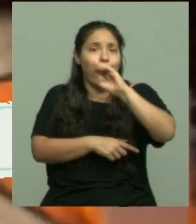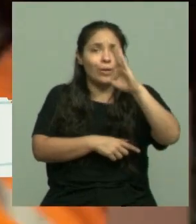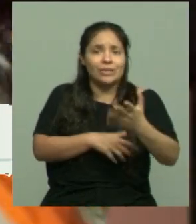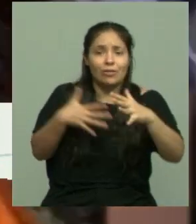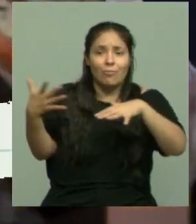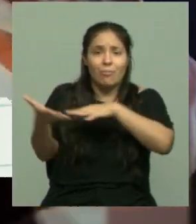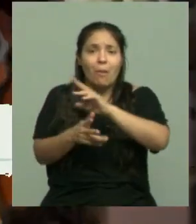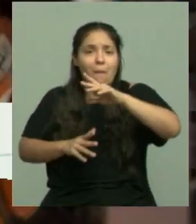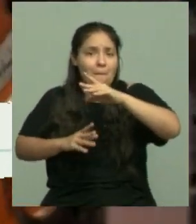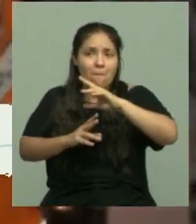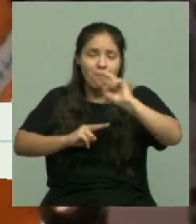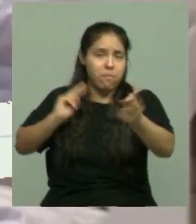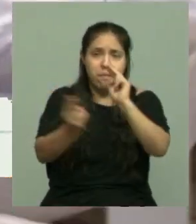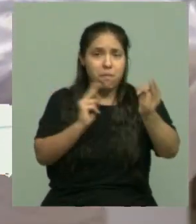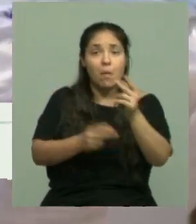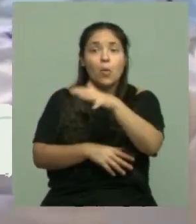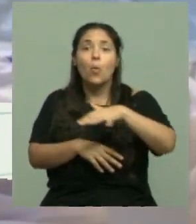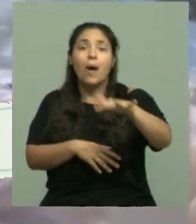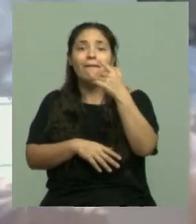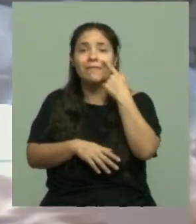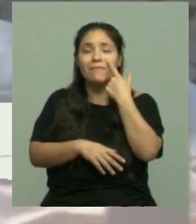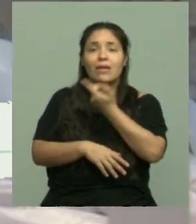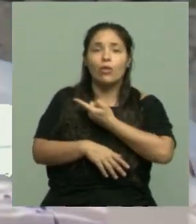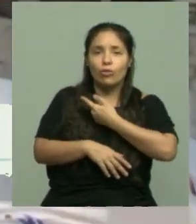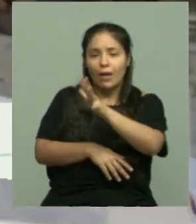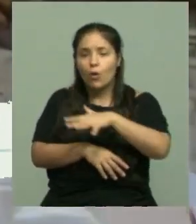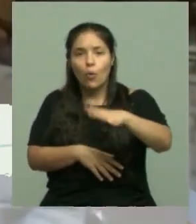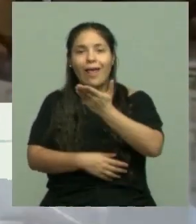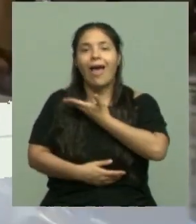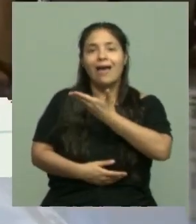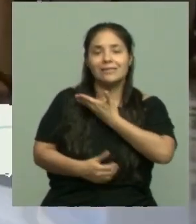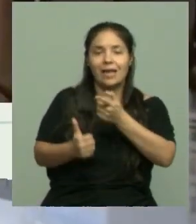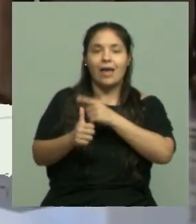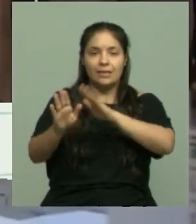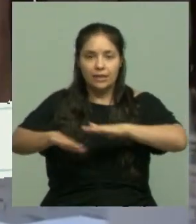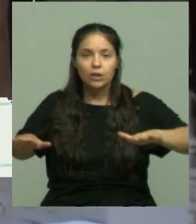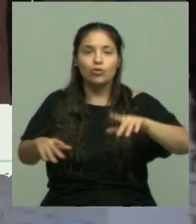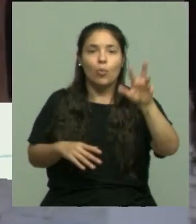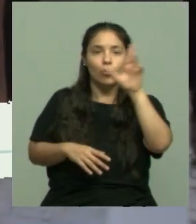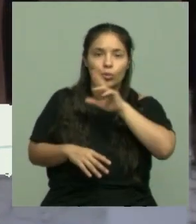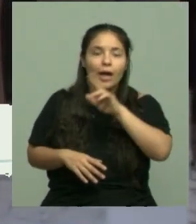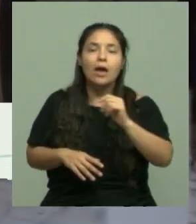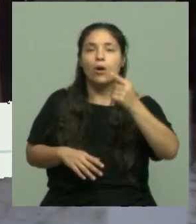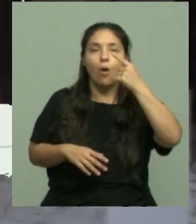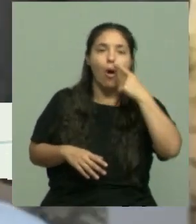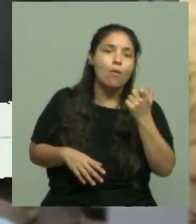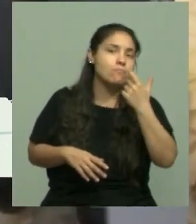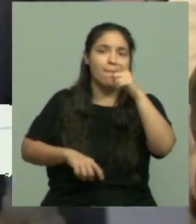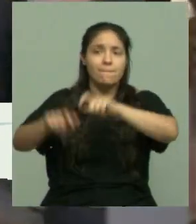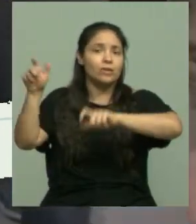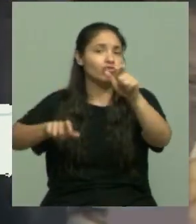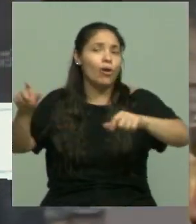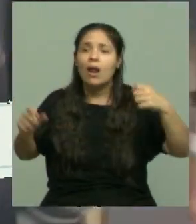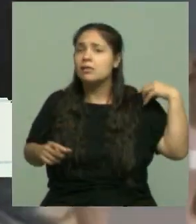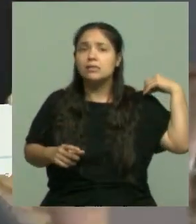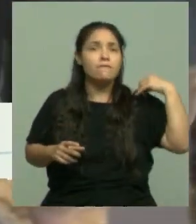las personas que vivían en Gaza, niños, mujeres, hombres, civiles. Esto es de una